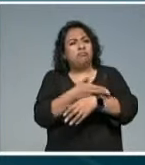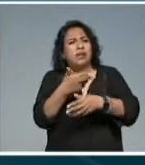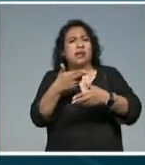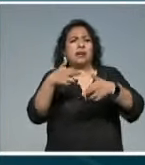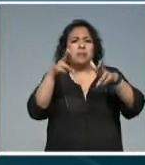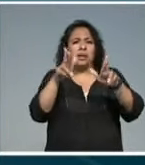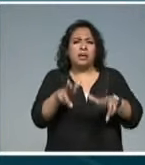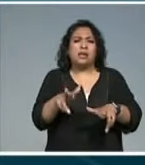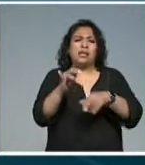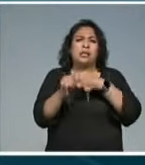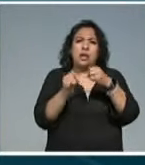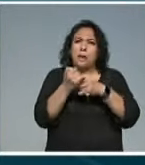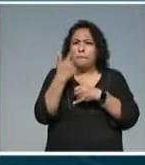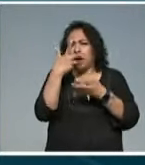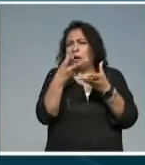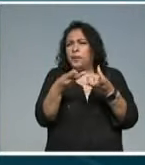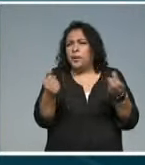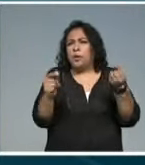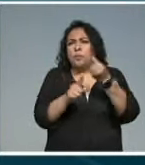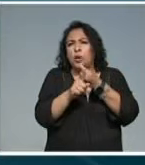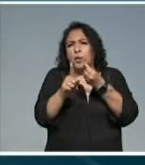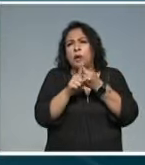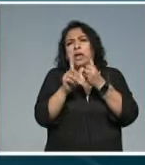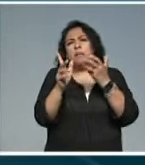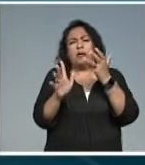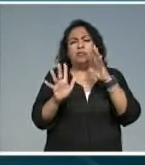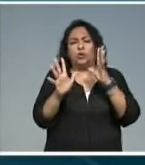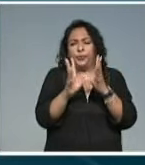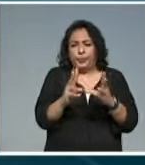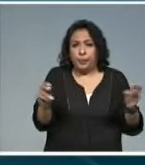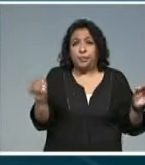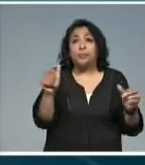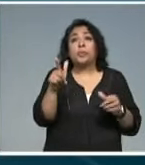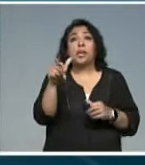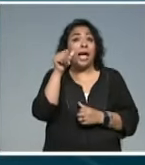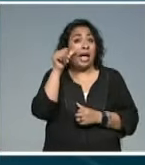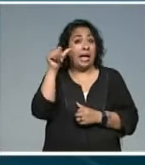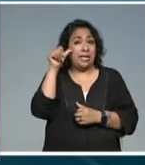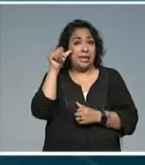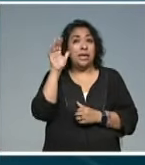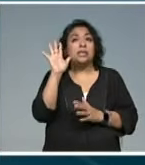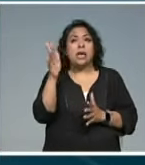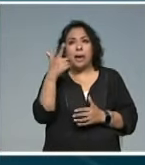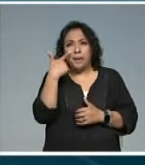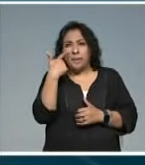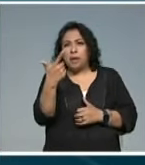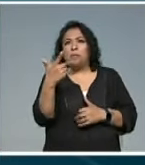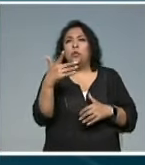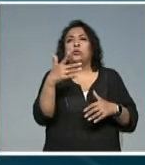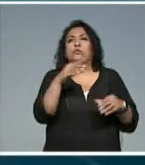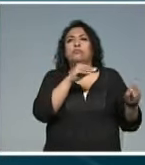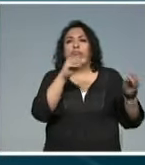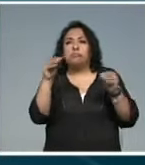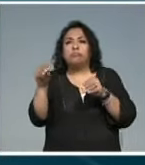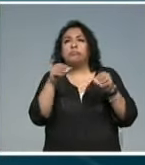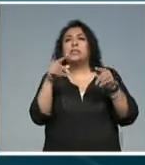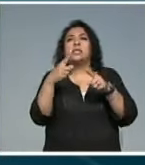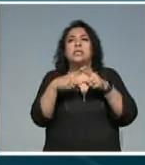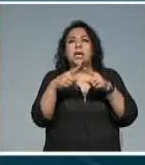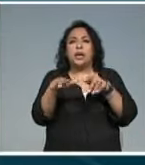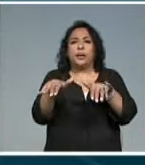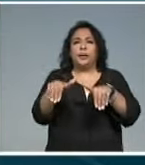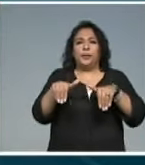tratar de resolver o por lo menos de distender este conflicto. Durante el día de ayer ya se pudieron ver movilizaciones de